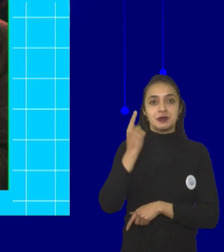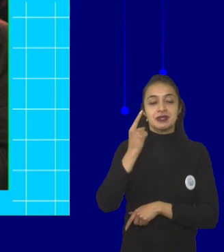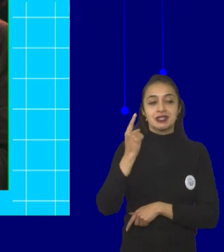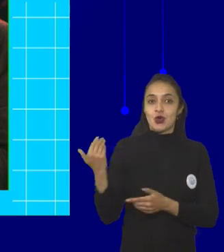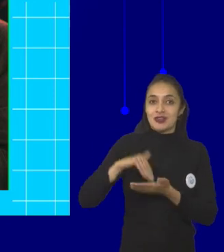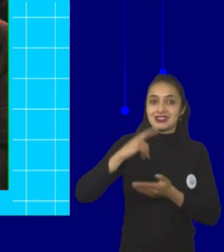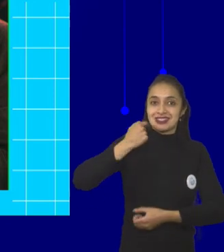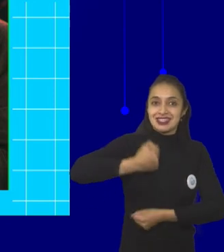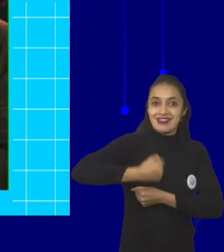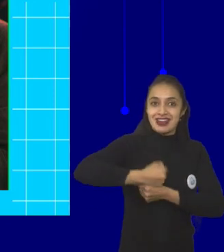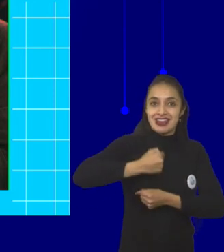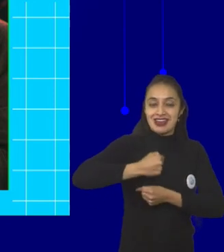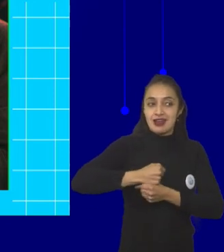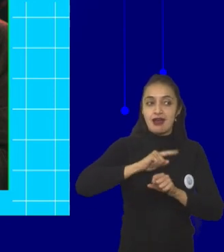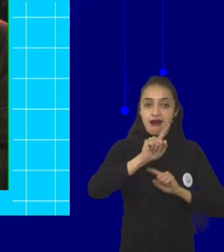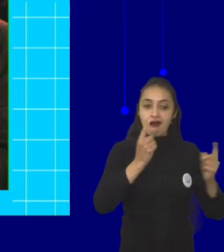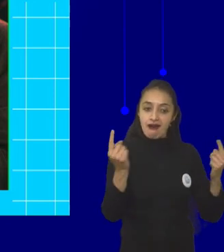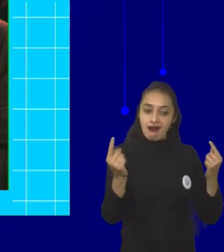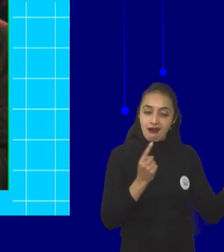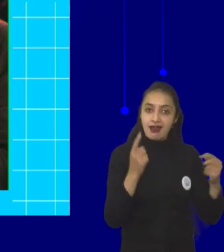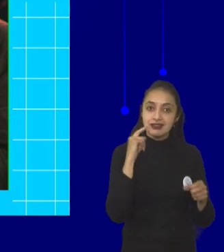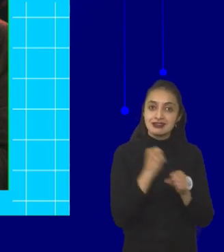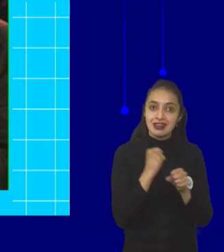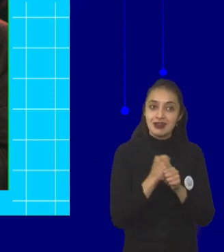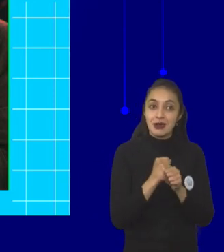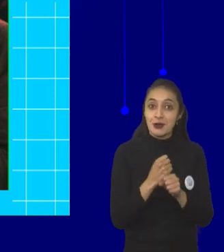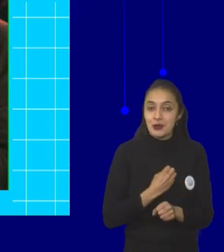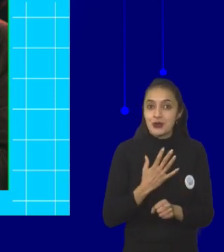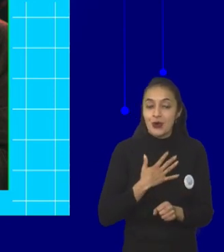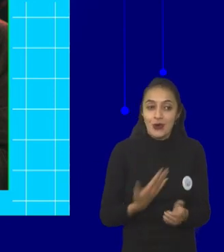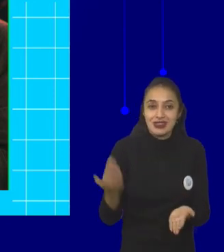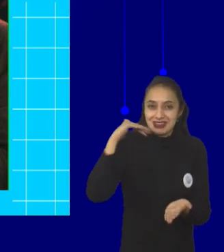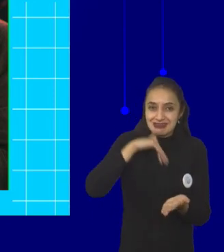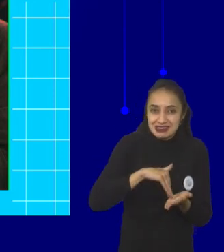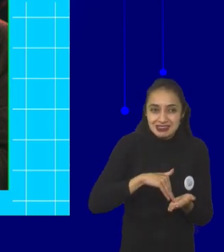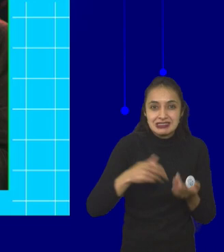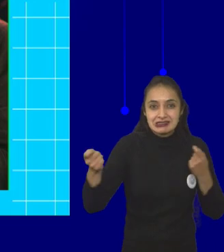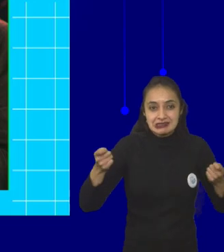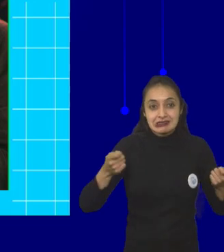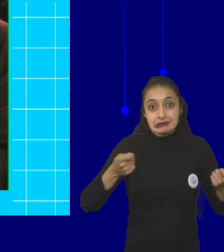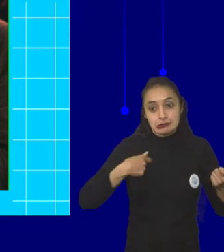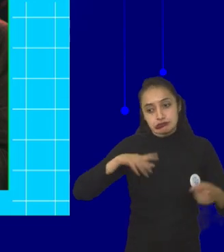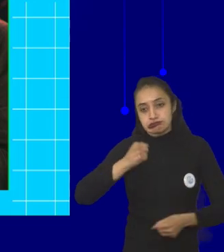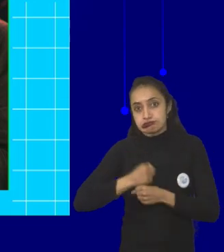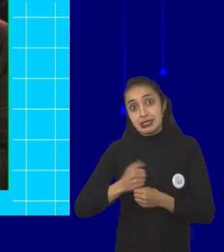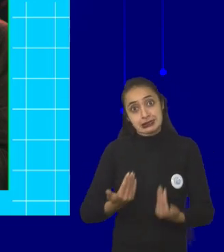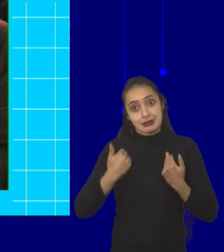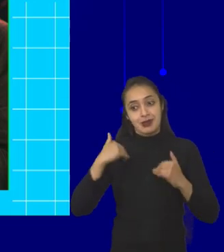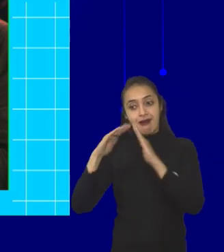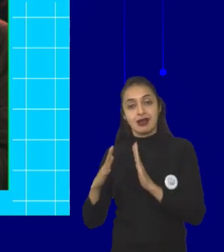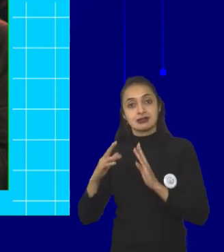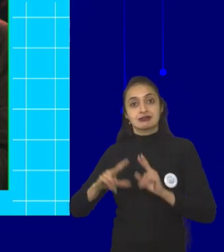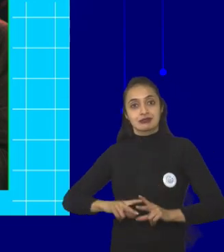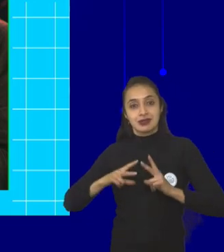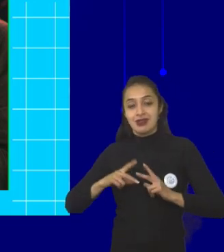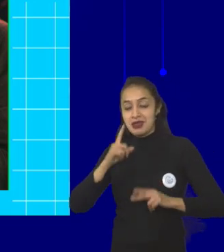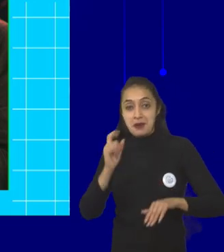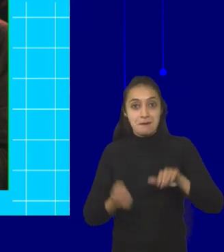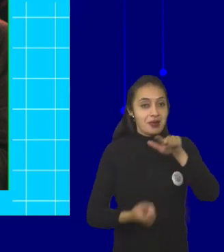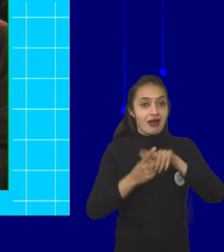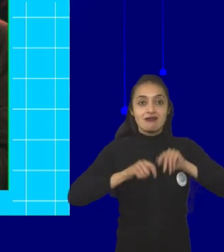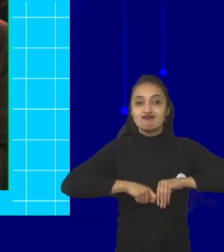trabajar, nos dieron la oportunidad de volver a trabajar, de poder llevar la plata a la casa, y sale Pálpito. Entonces la